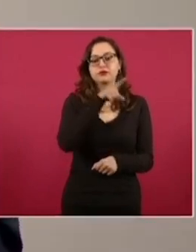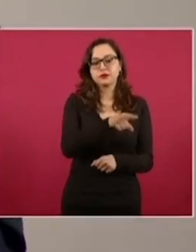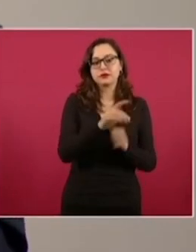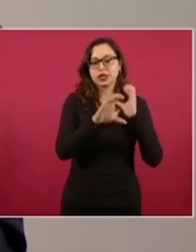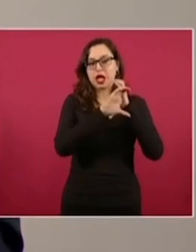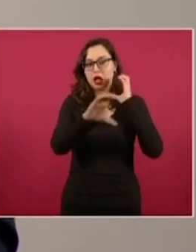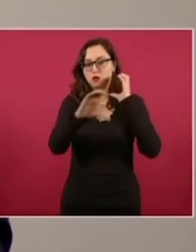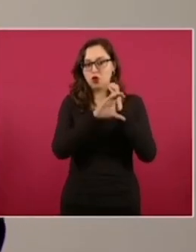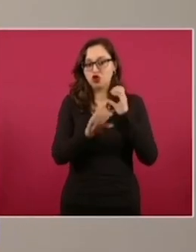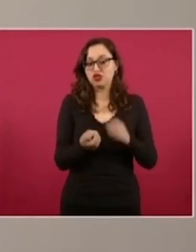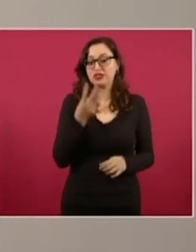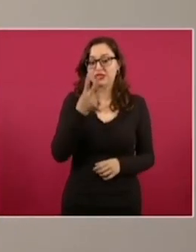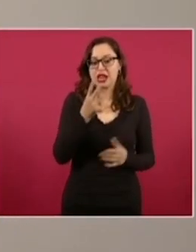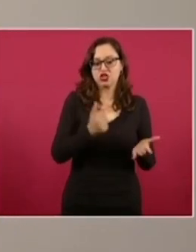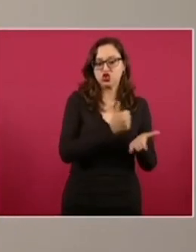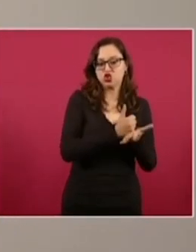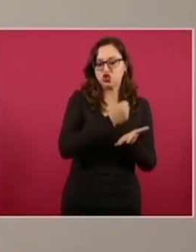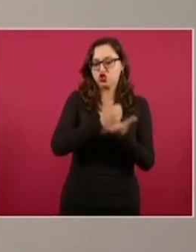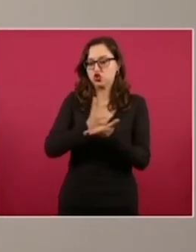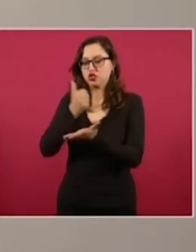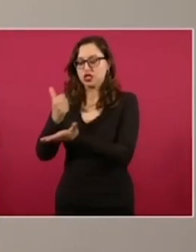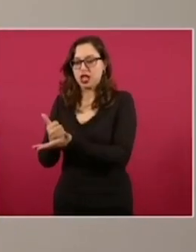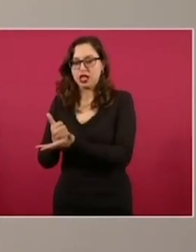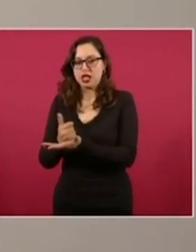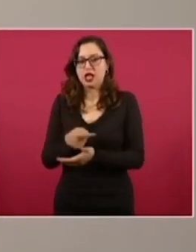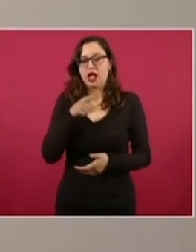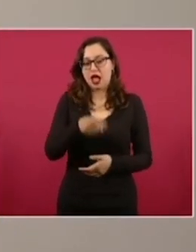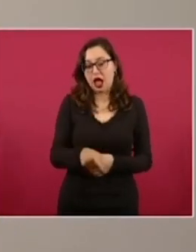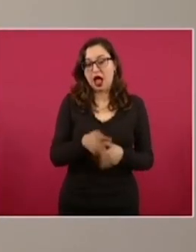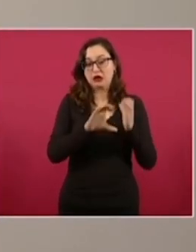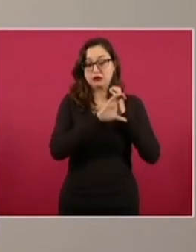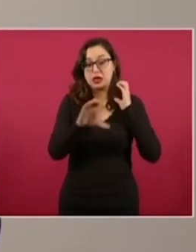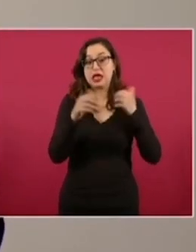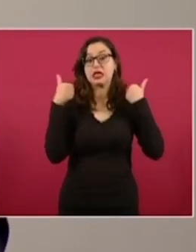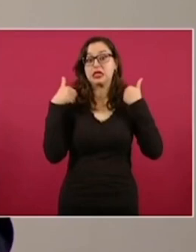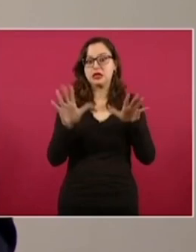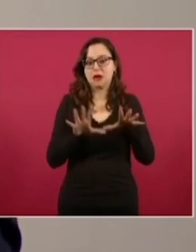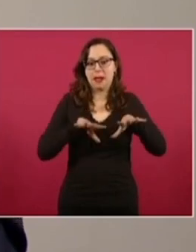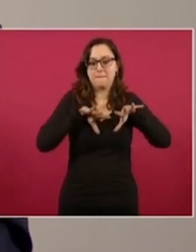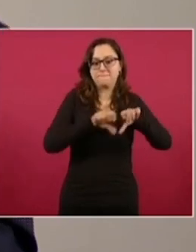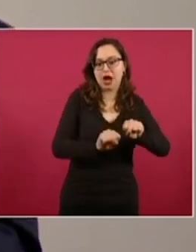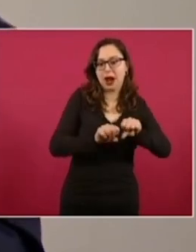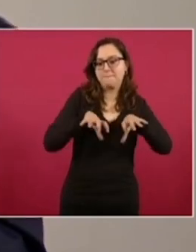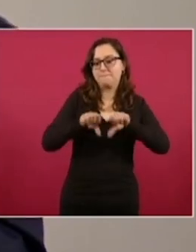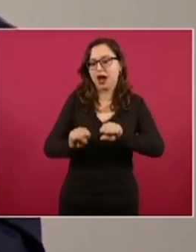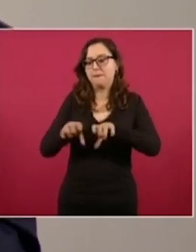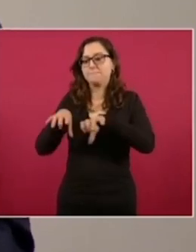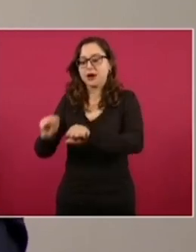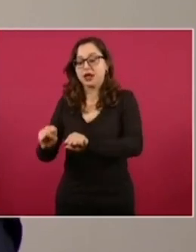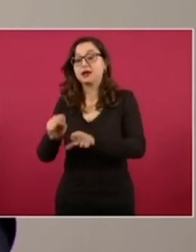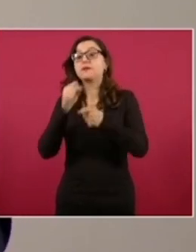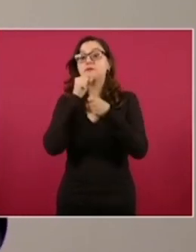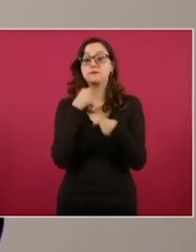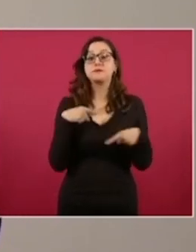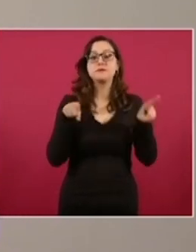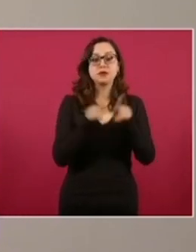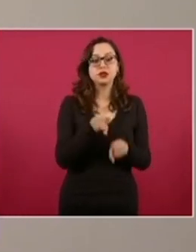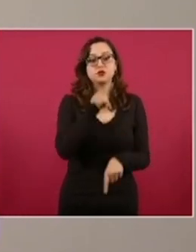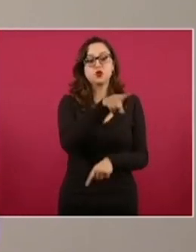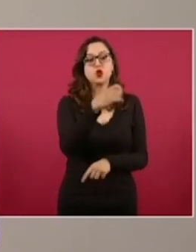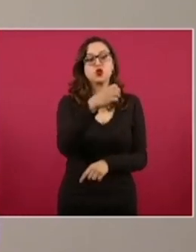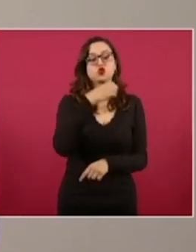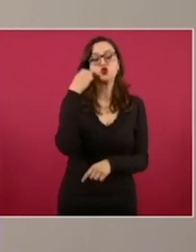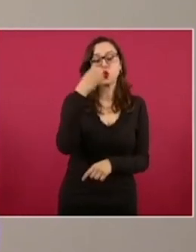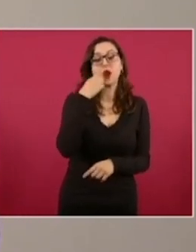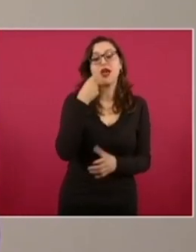La Secretaría de la Defensa Nacional tenía dentro de la normal al soldado Julio César López